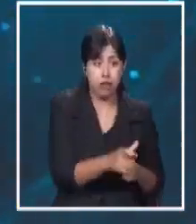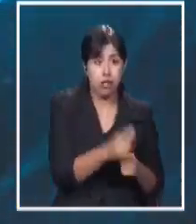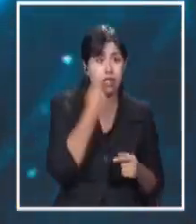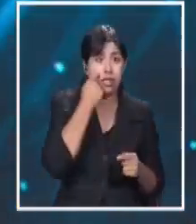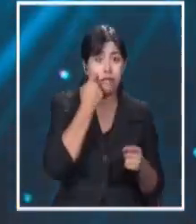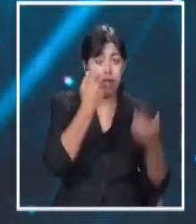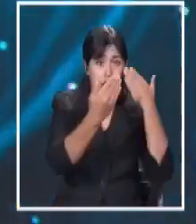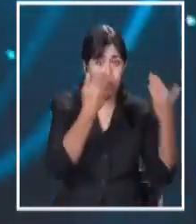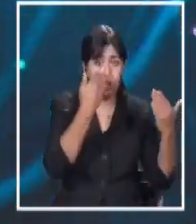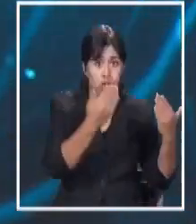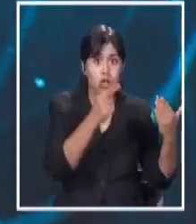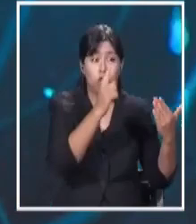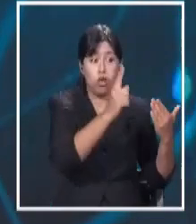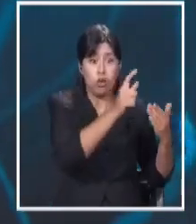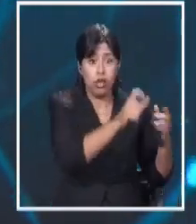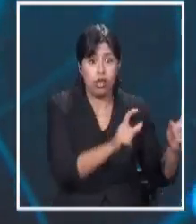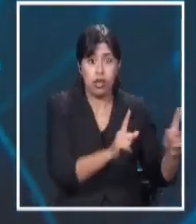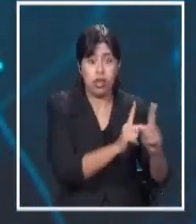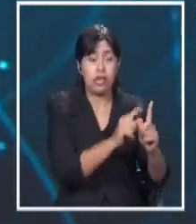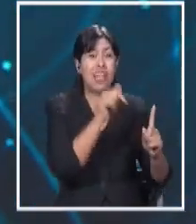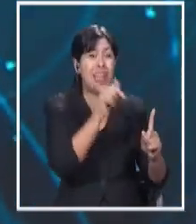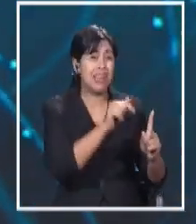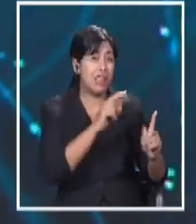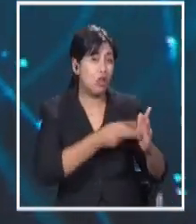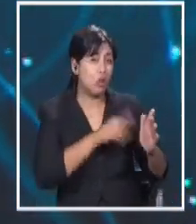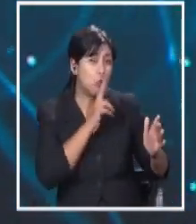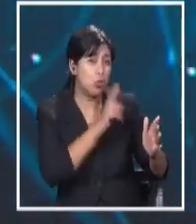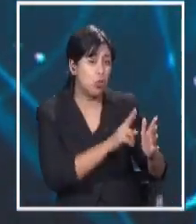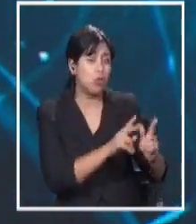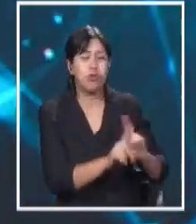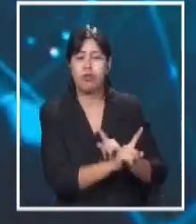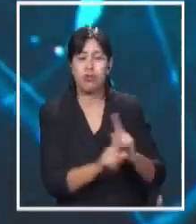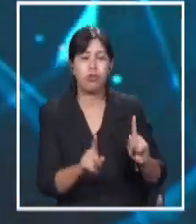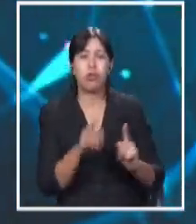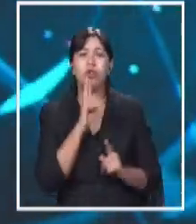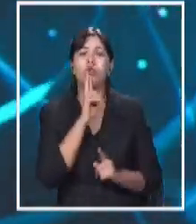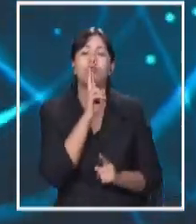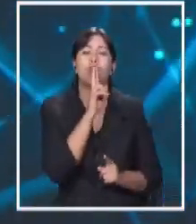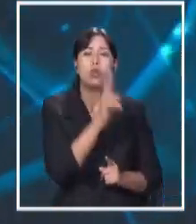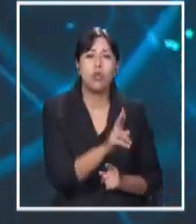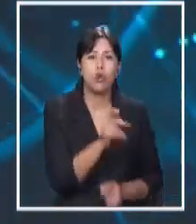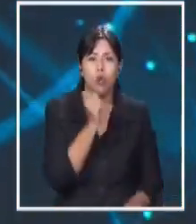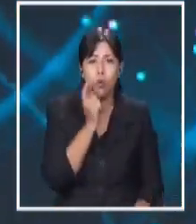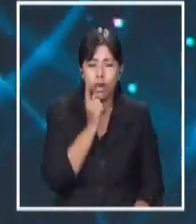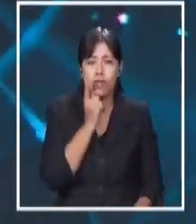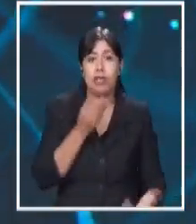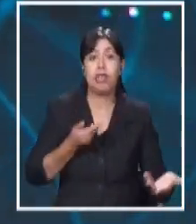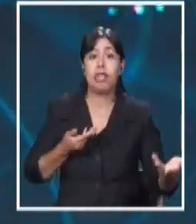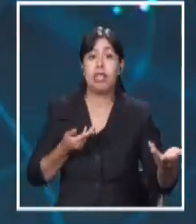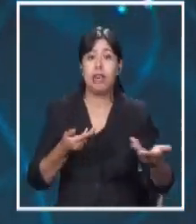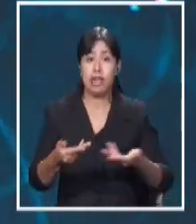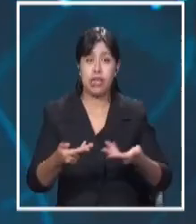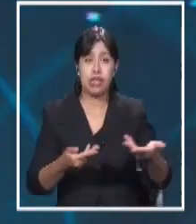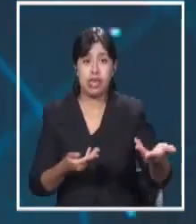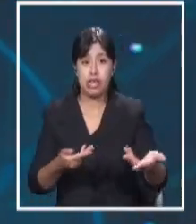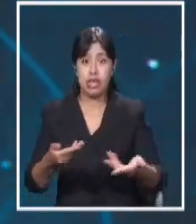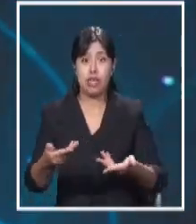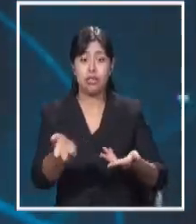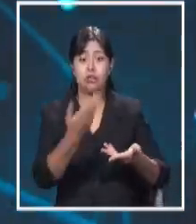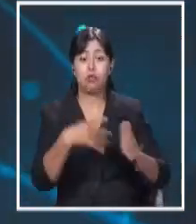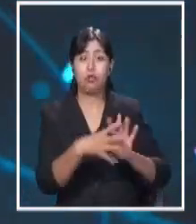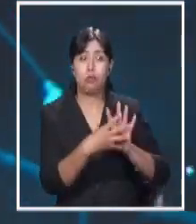no llegaríamos muy lejos. Esa no es la solución. La solución es una interacción entre nuestros modelos